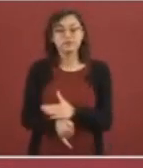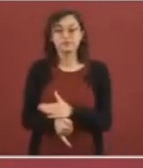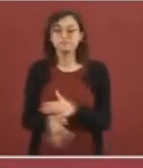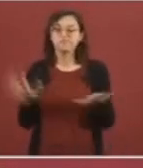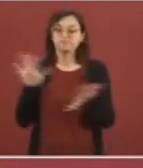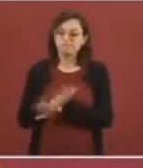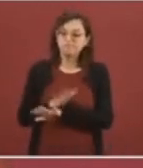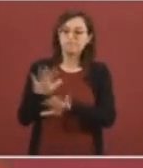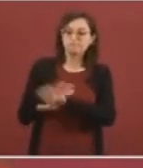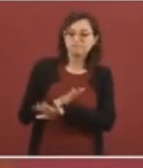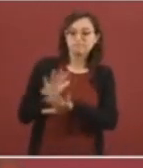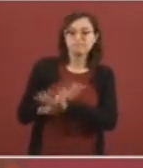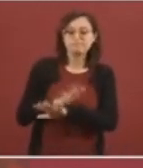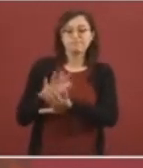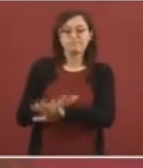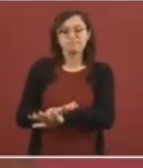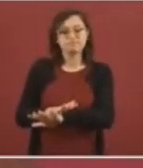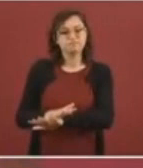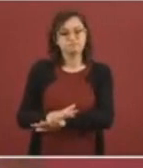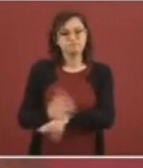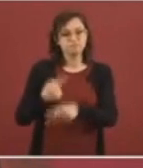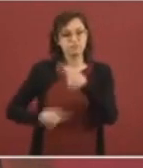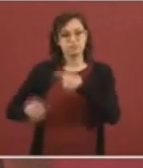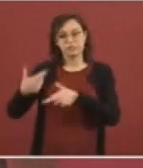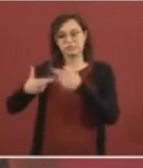en los cambios, no dar marcha atrás.